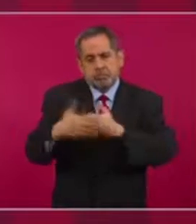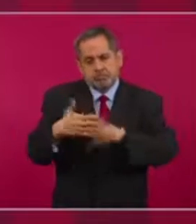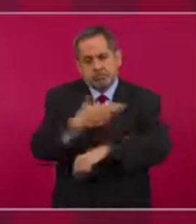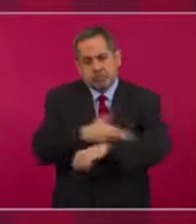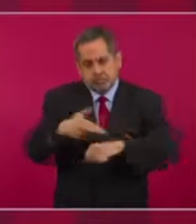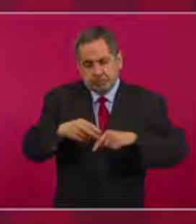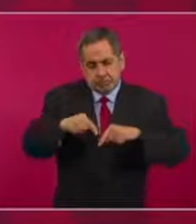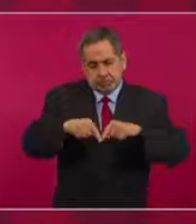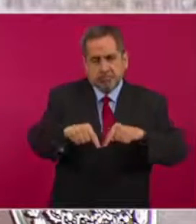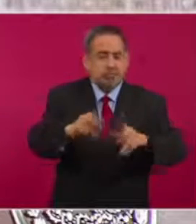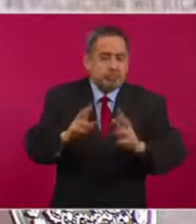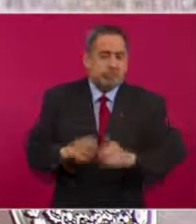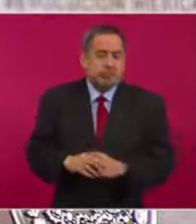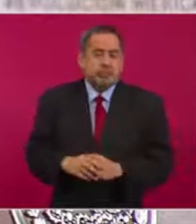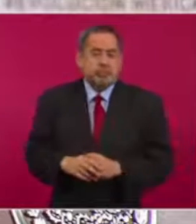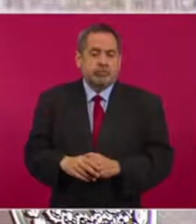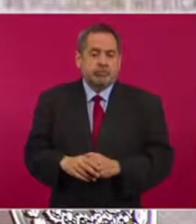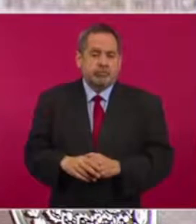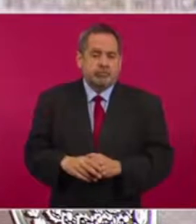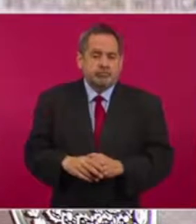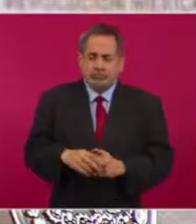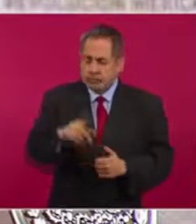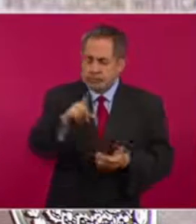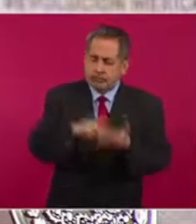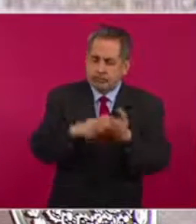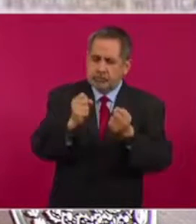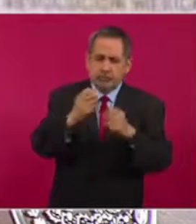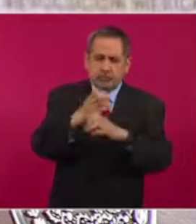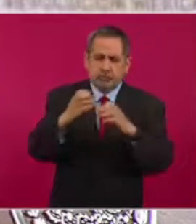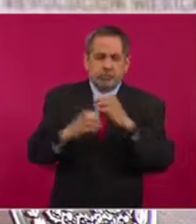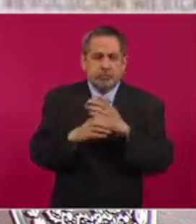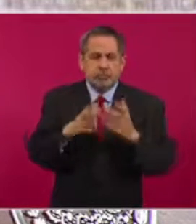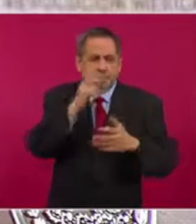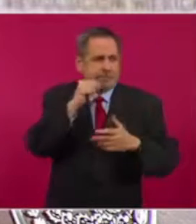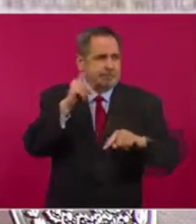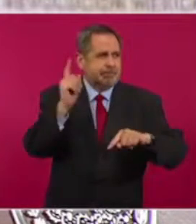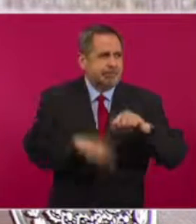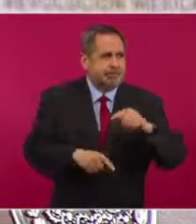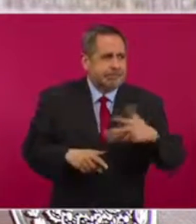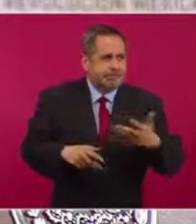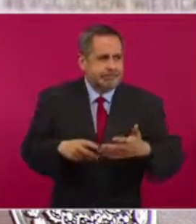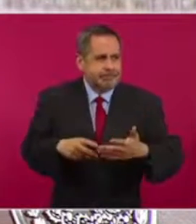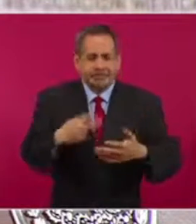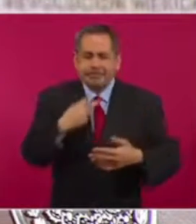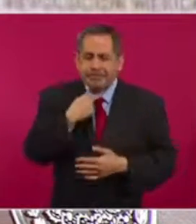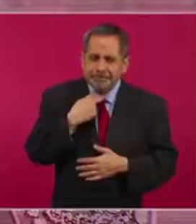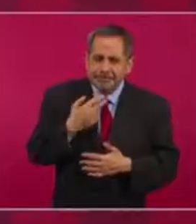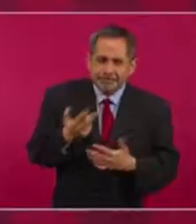con esta empresa. Hay muchas cosas que ya no se pueden